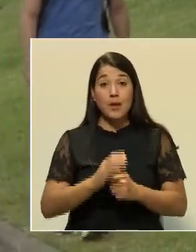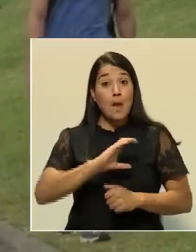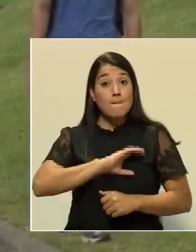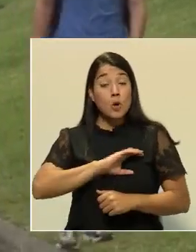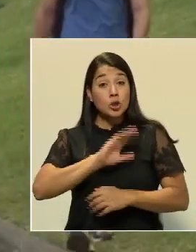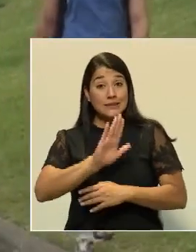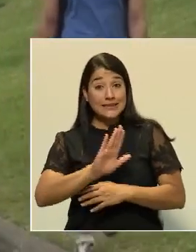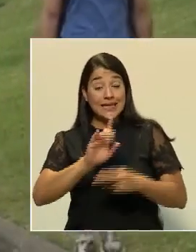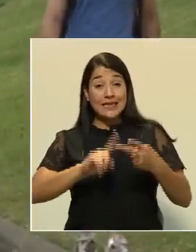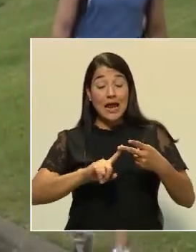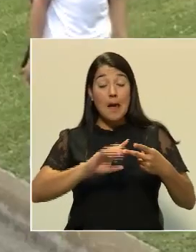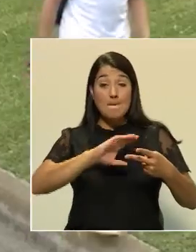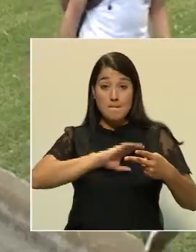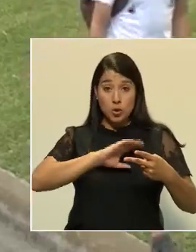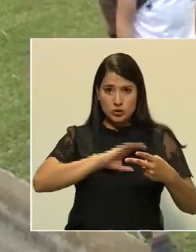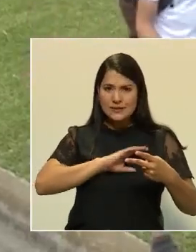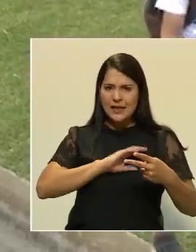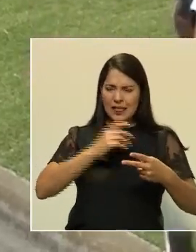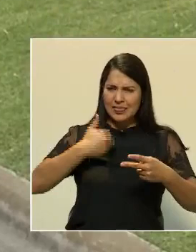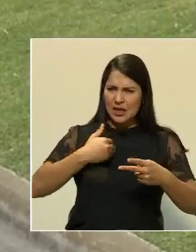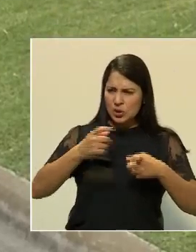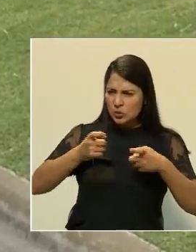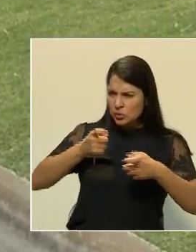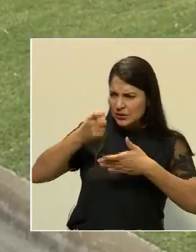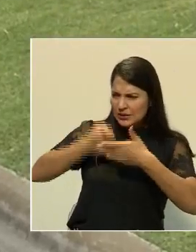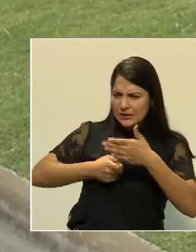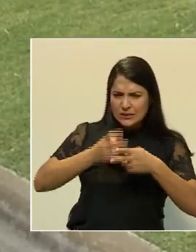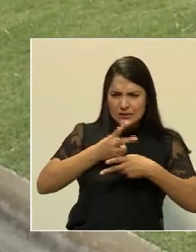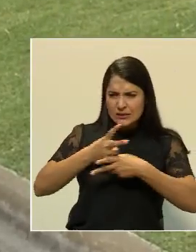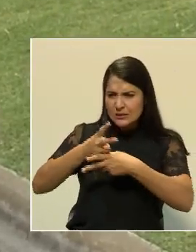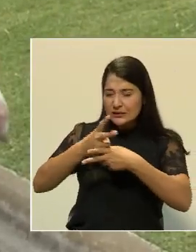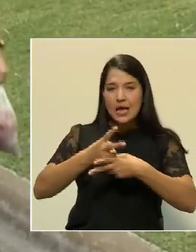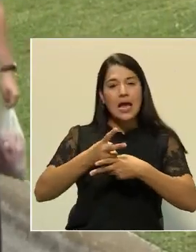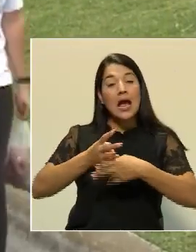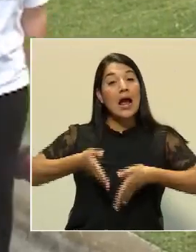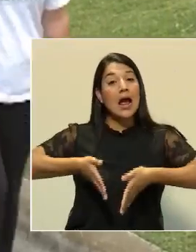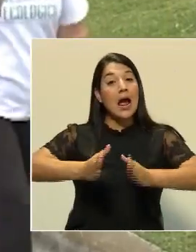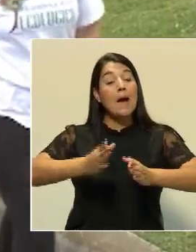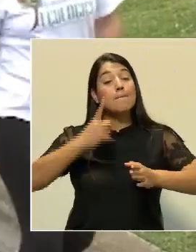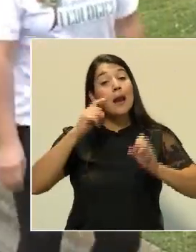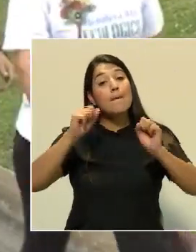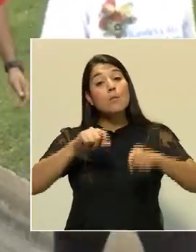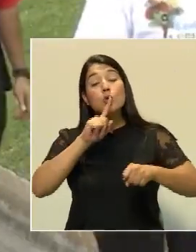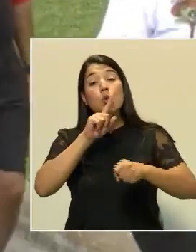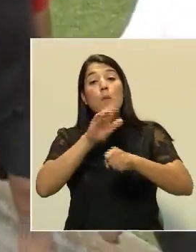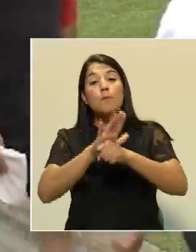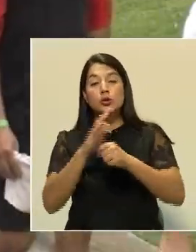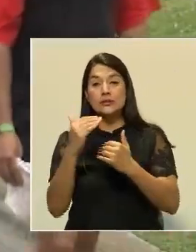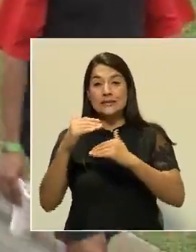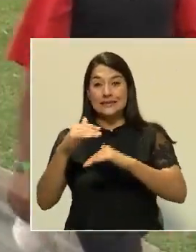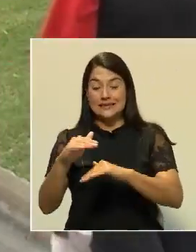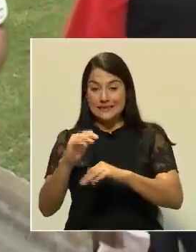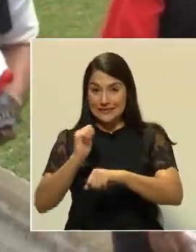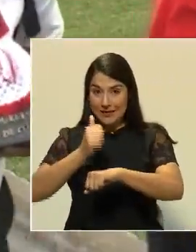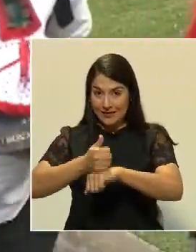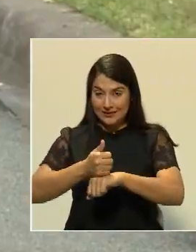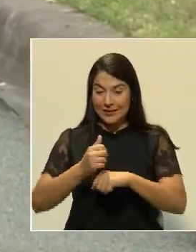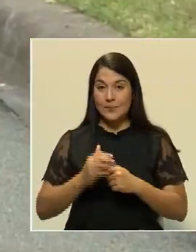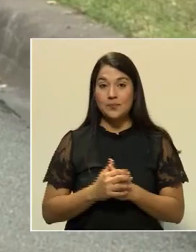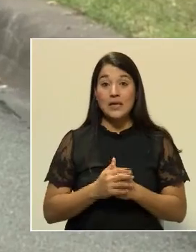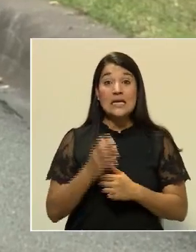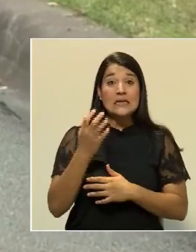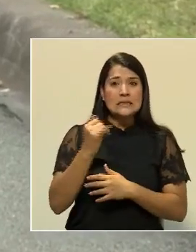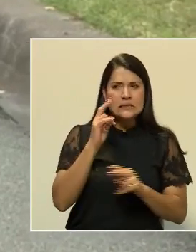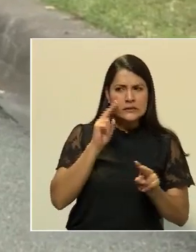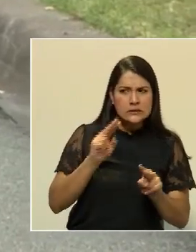de Tránsito y la Fuerza Pública mantendrán un estricto control en carretera para el cumplimiento de la restricción sanitaria establecida. Y en caso